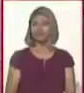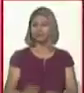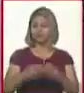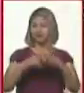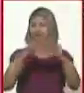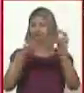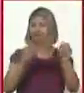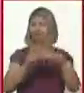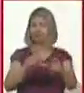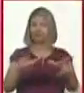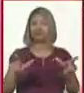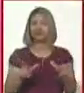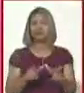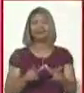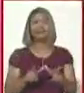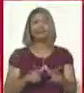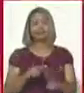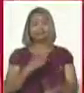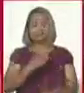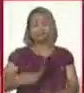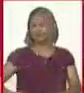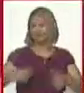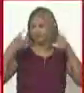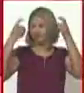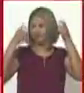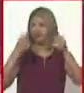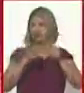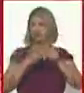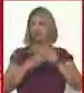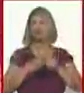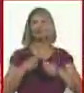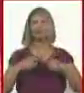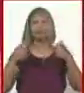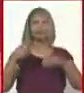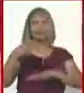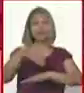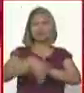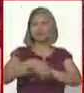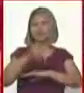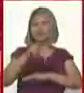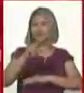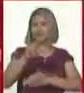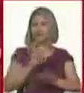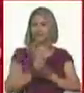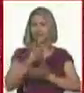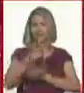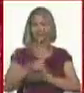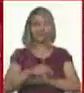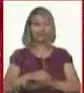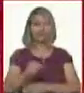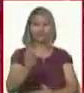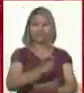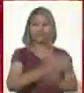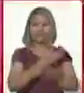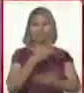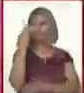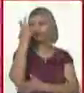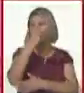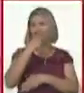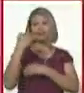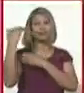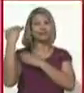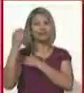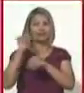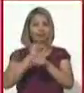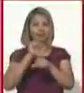Parque El Arenal será el escenario donde su majestad Nicole I será coronada la noche del 23 de septiembre en la serenata a la bella Santa